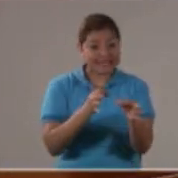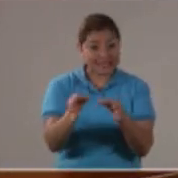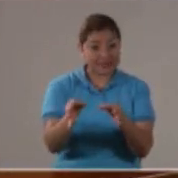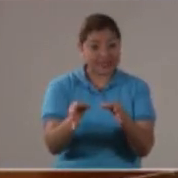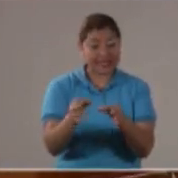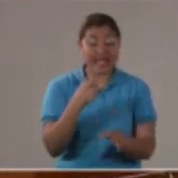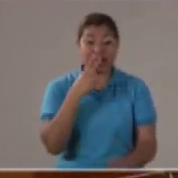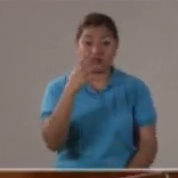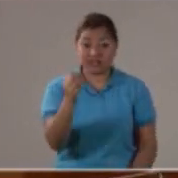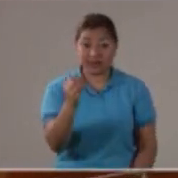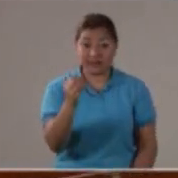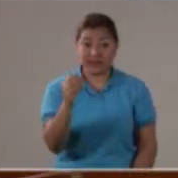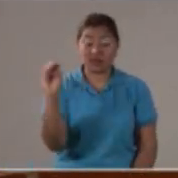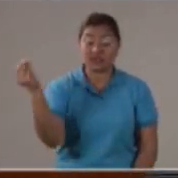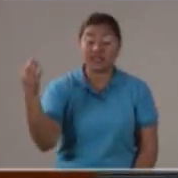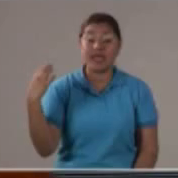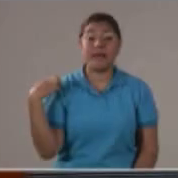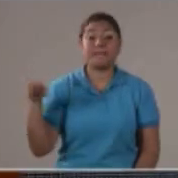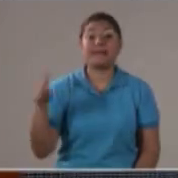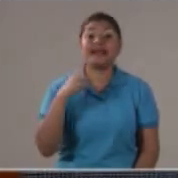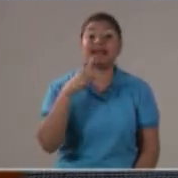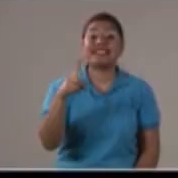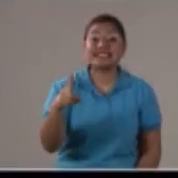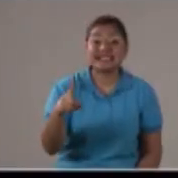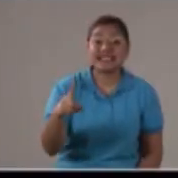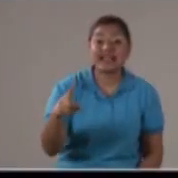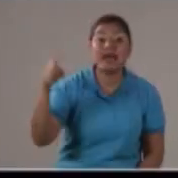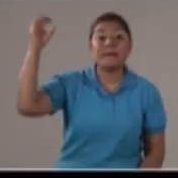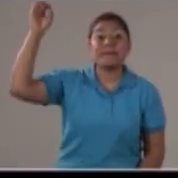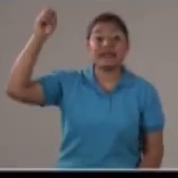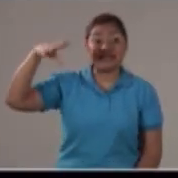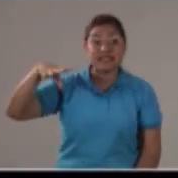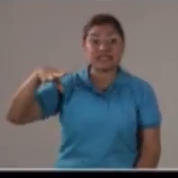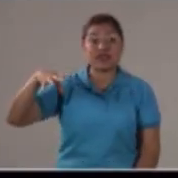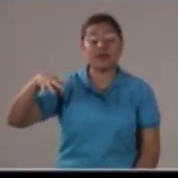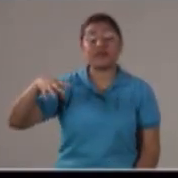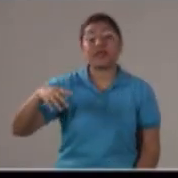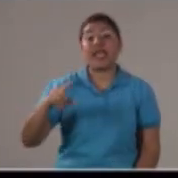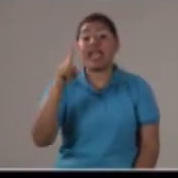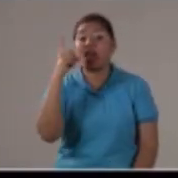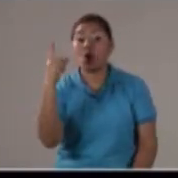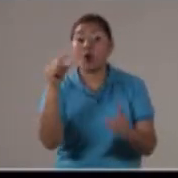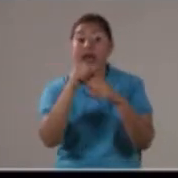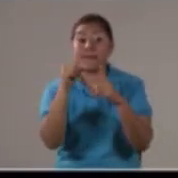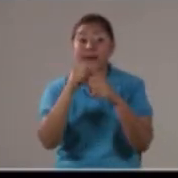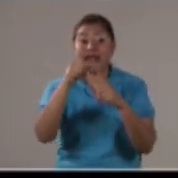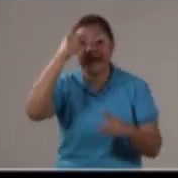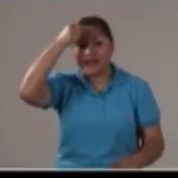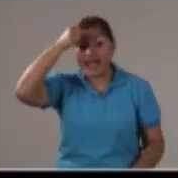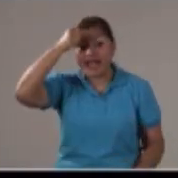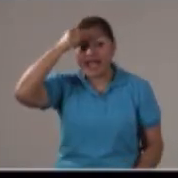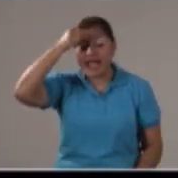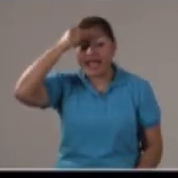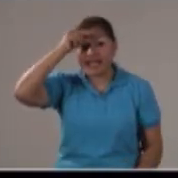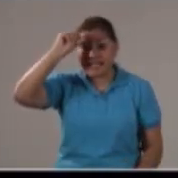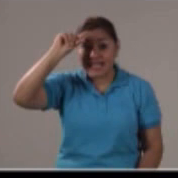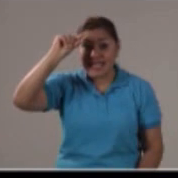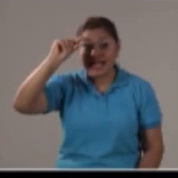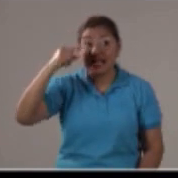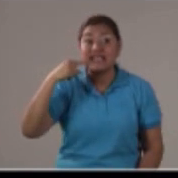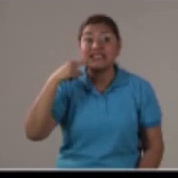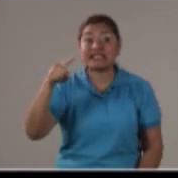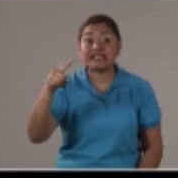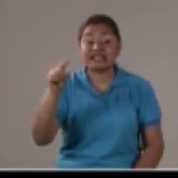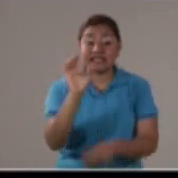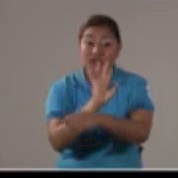lo siguiente: que para decir bendición en griego se dice eulogeo, y